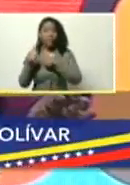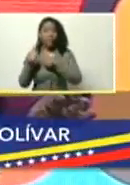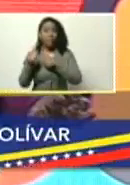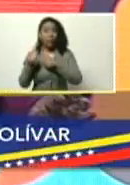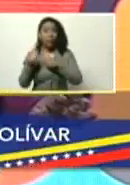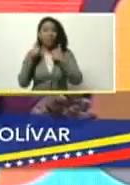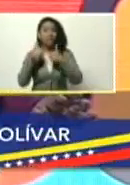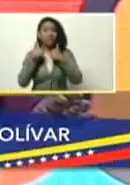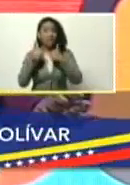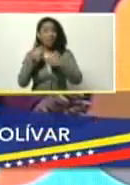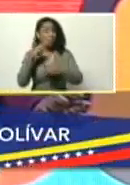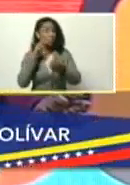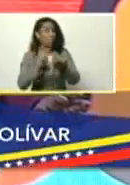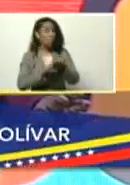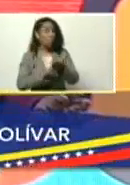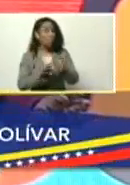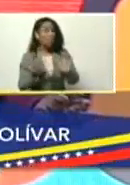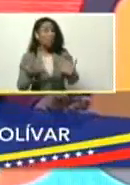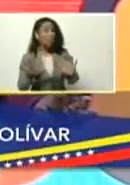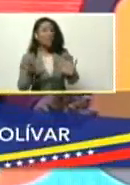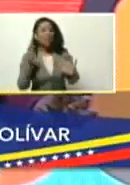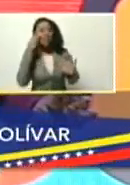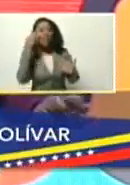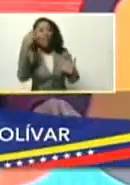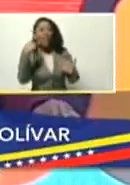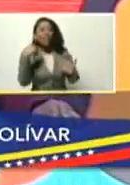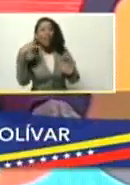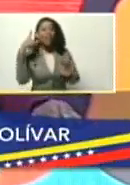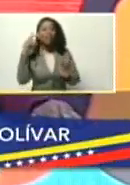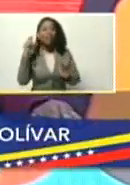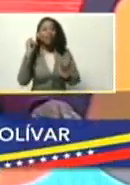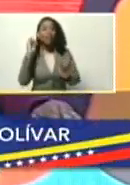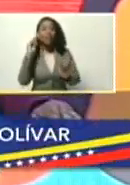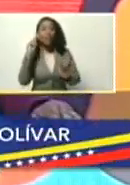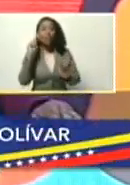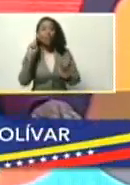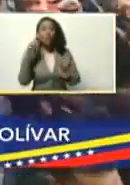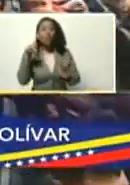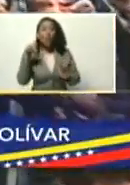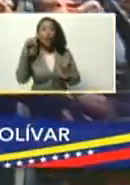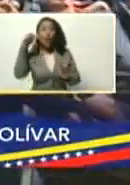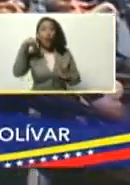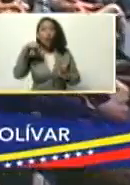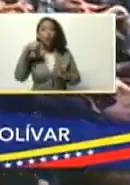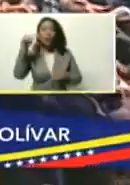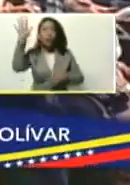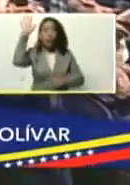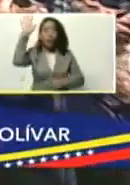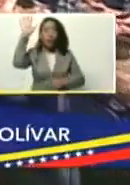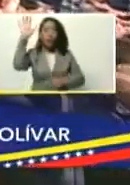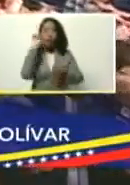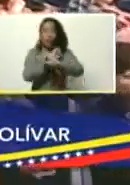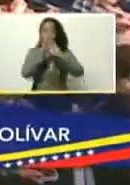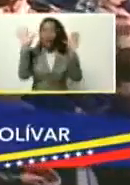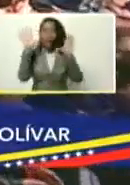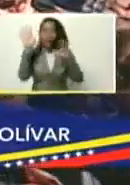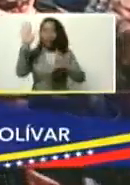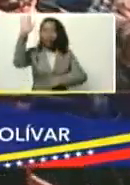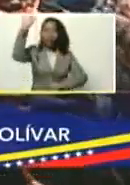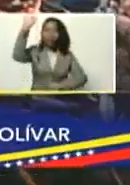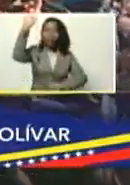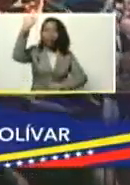Chévere, ¿verdad? ¿Quién ve TikTok aquí? Levanten la mano. Levanten la mano sinceramente. ¿Quién ve